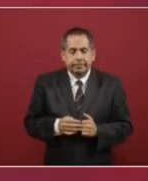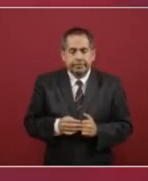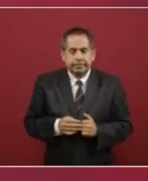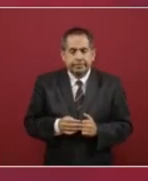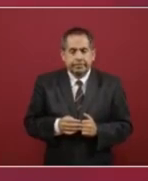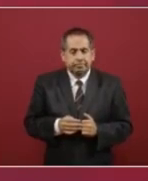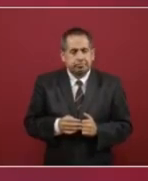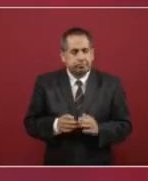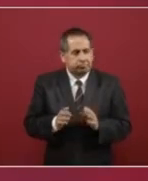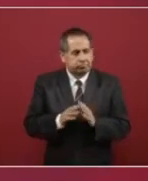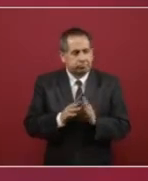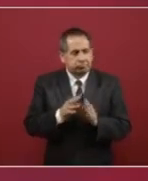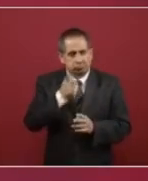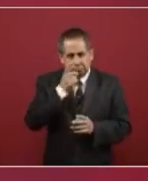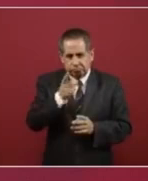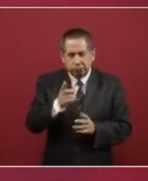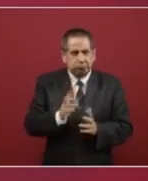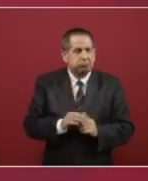menos